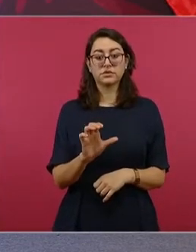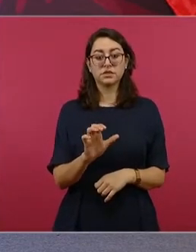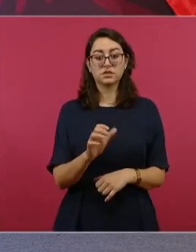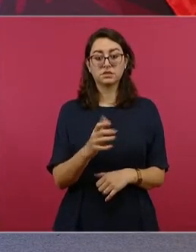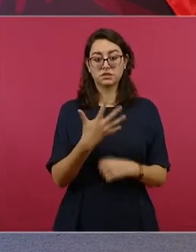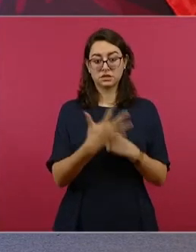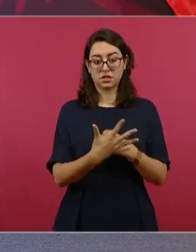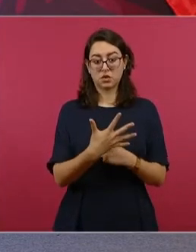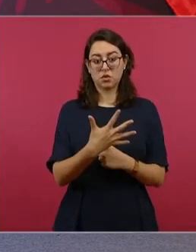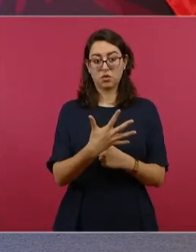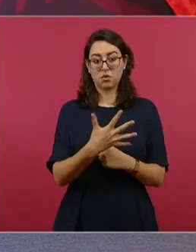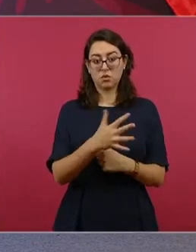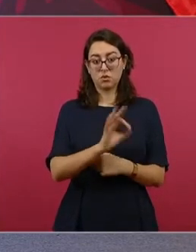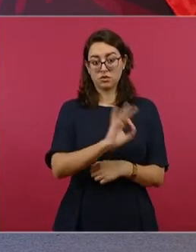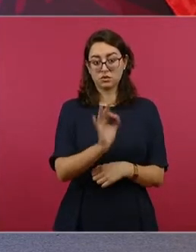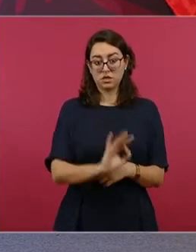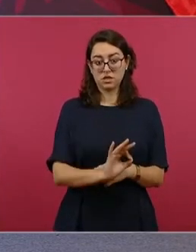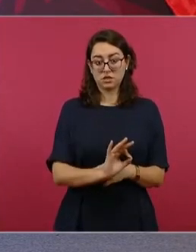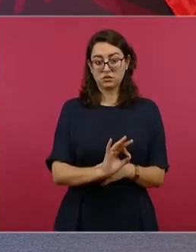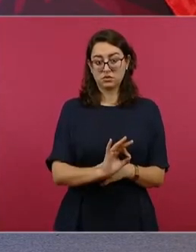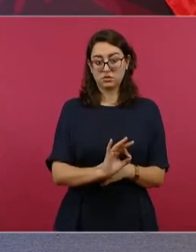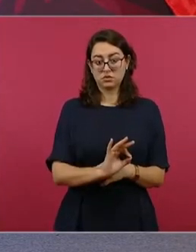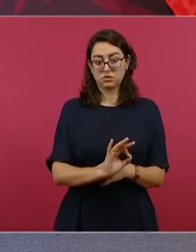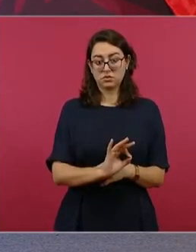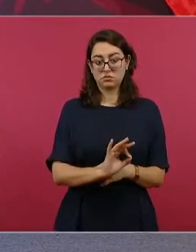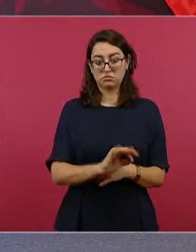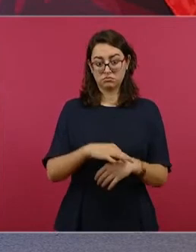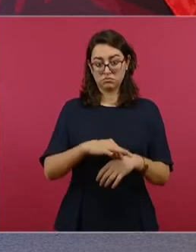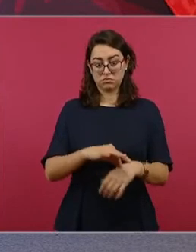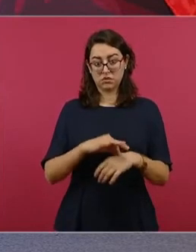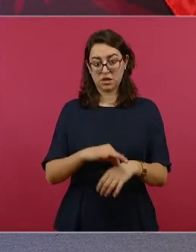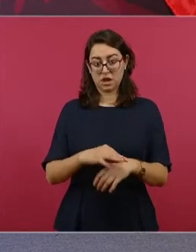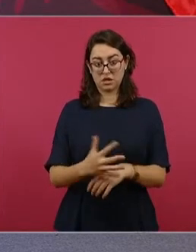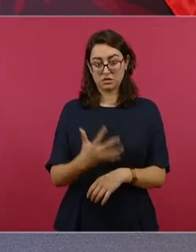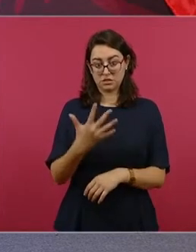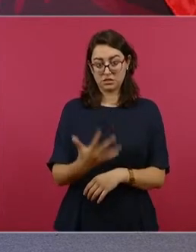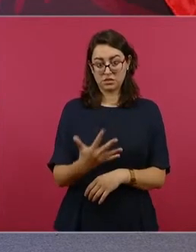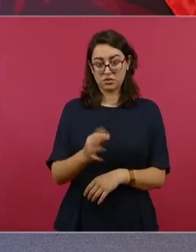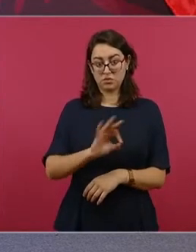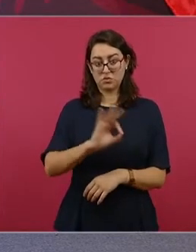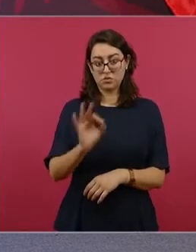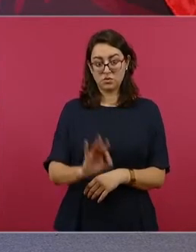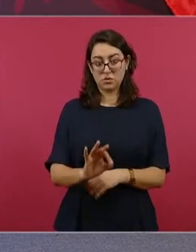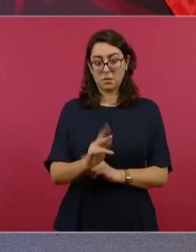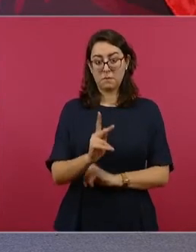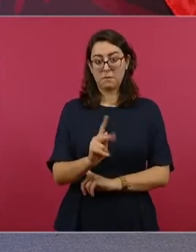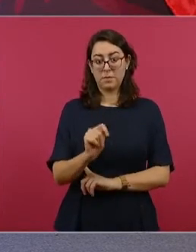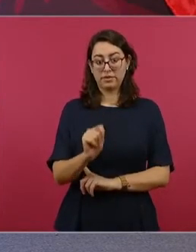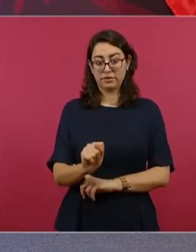preferencia bruta 5%, efectiva 5%, PT